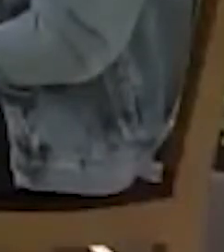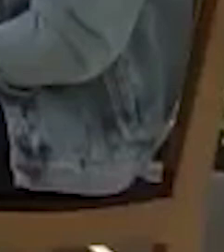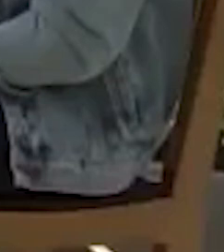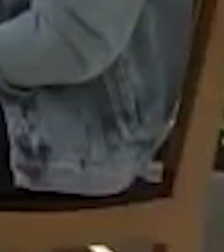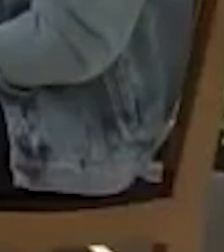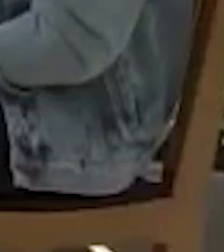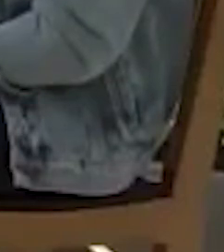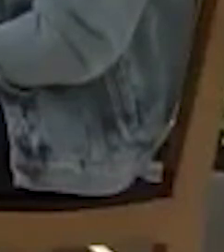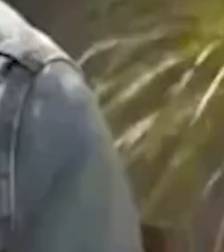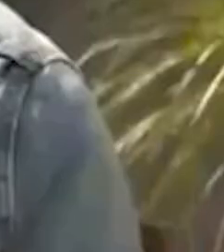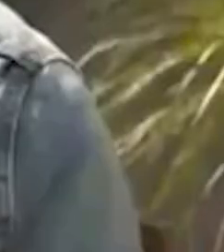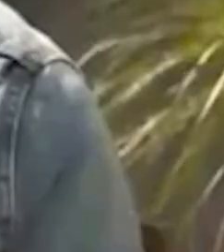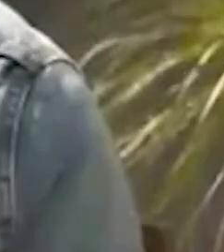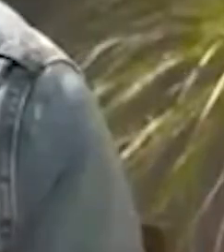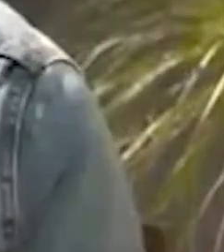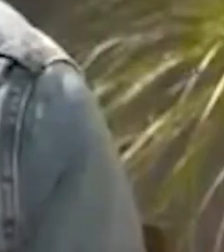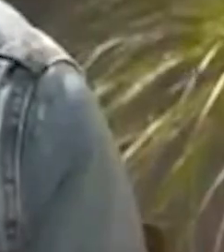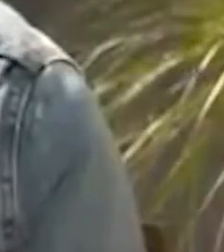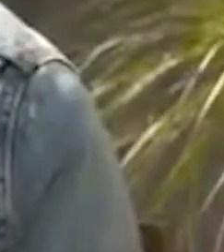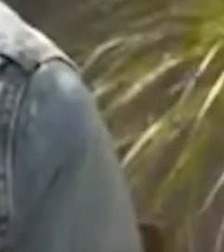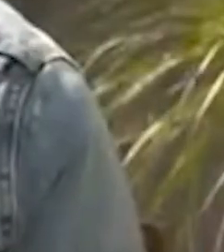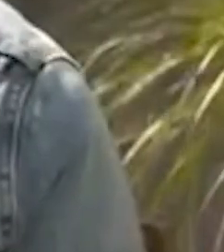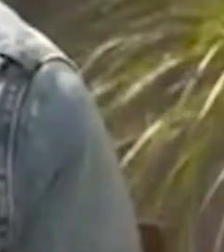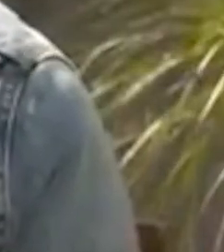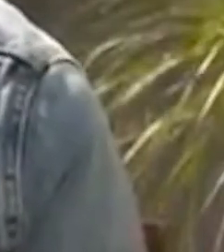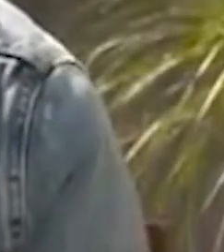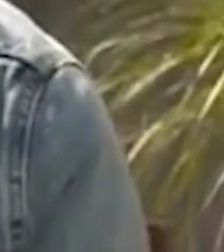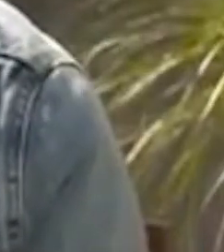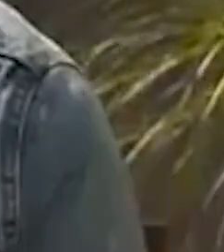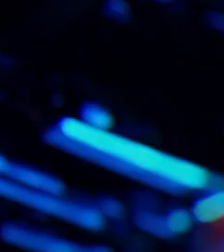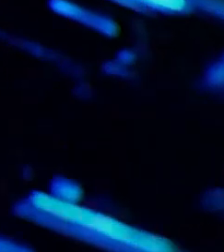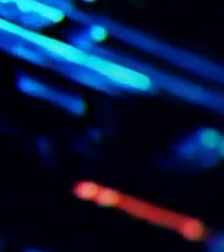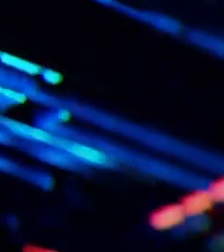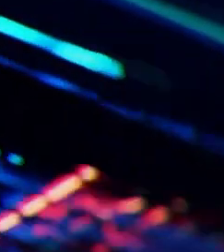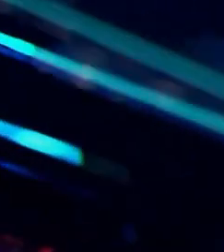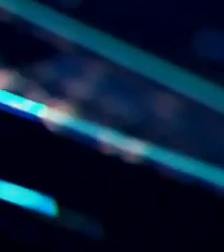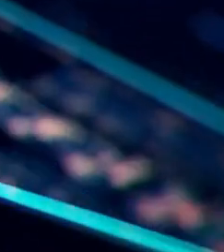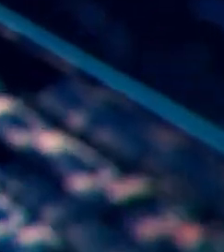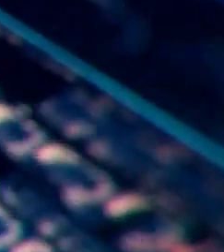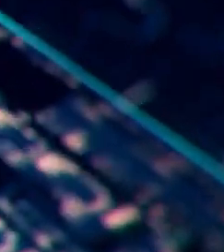pueda hacer y yo sí creo que sí podría decir es que va, en vez de ir para adelante, vamos un poco así.